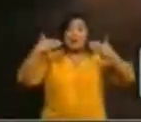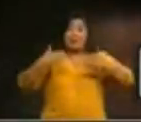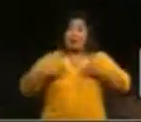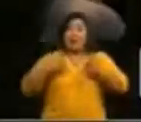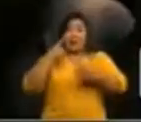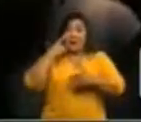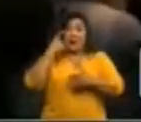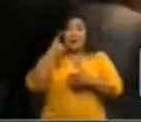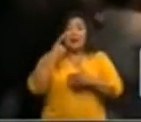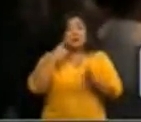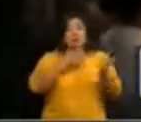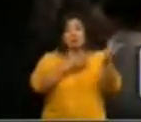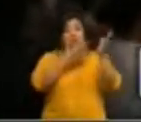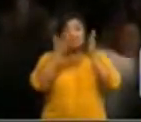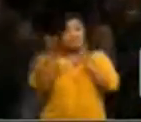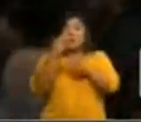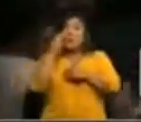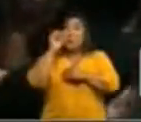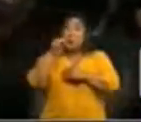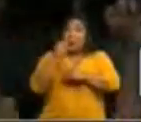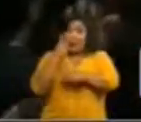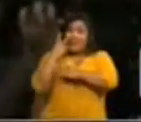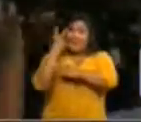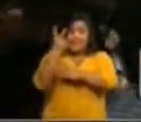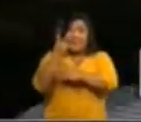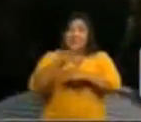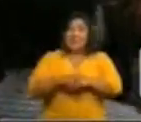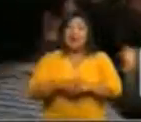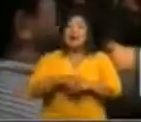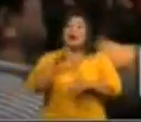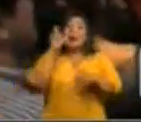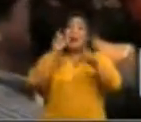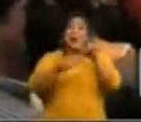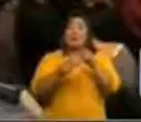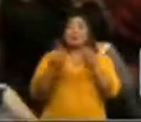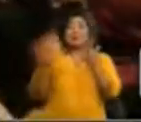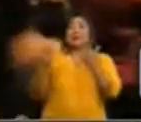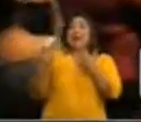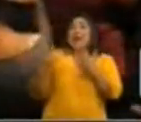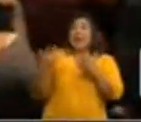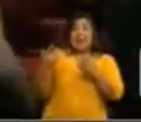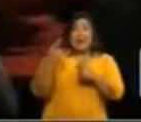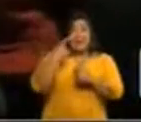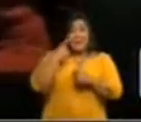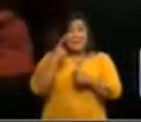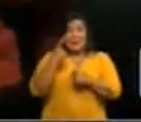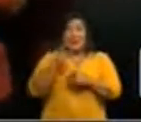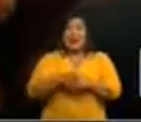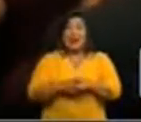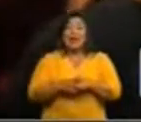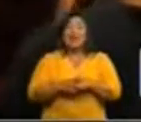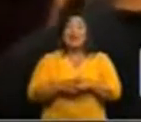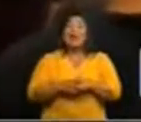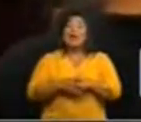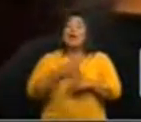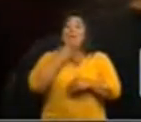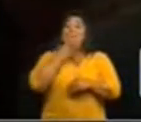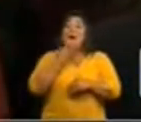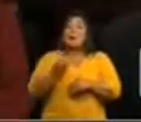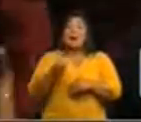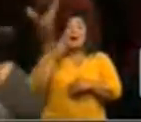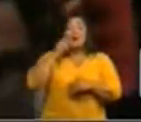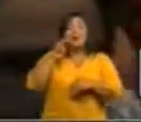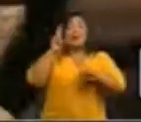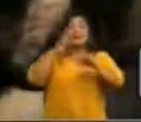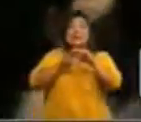quienes disfrutaron. Como ustedes pueden ver, las personas están esperando que Papá Noel llegue hasta